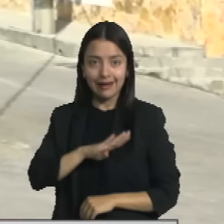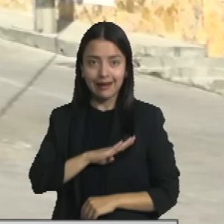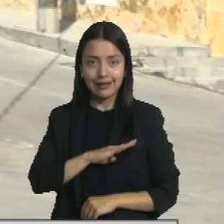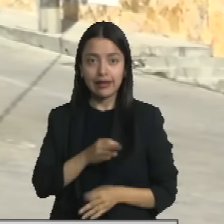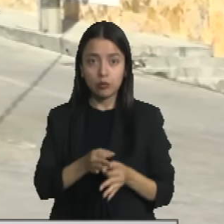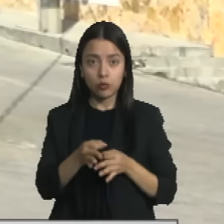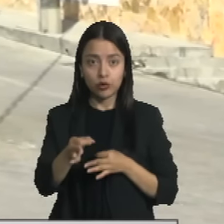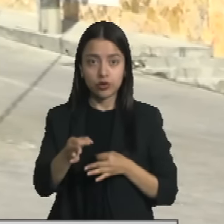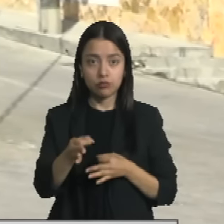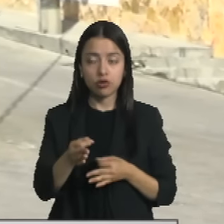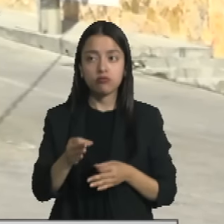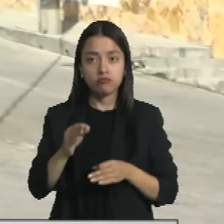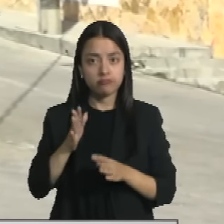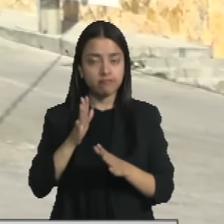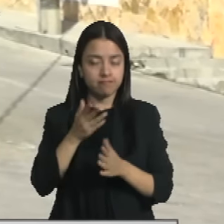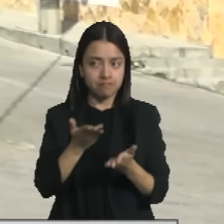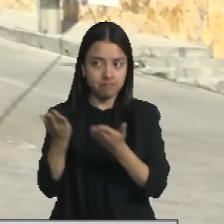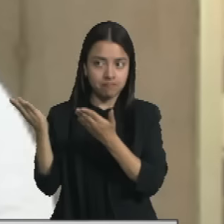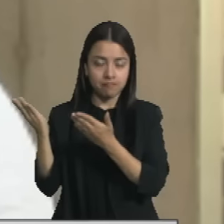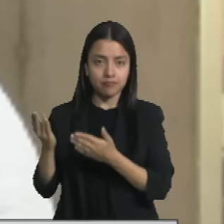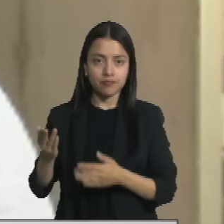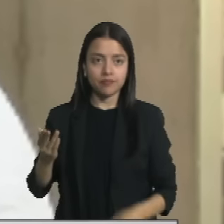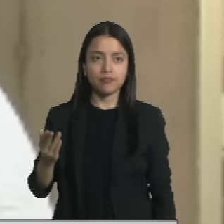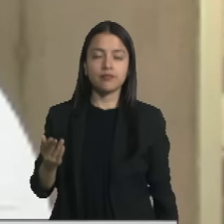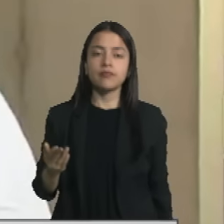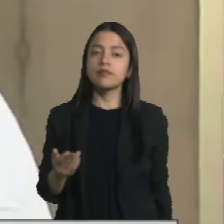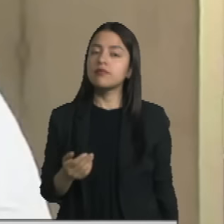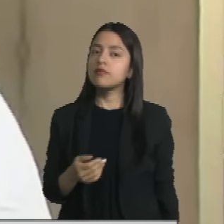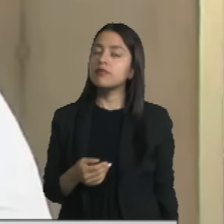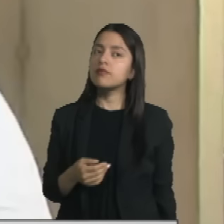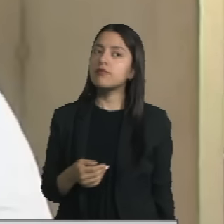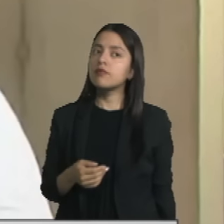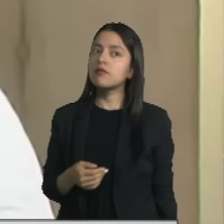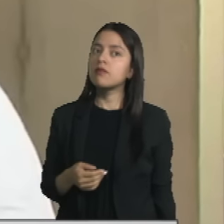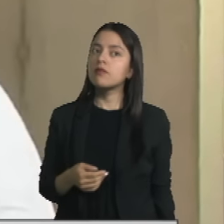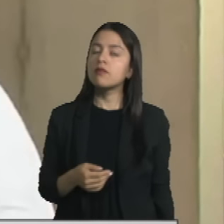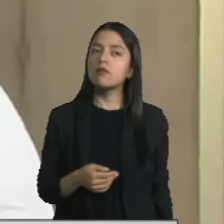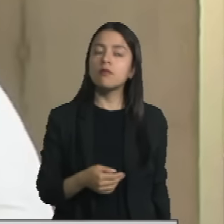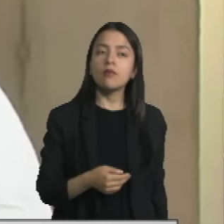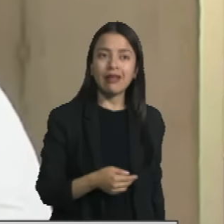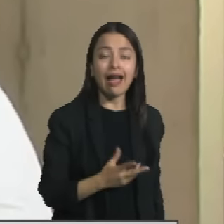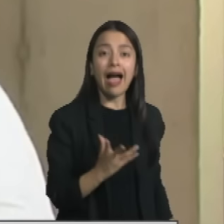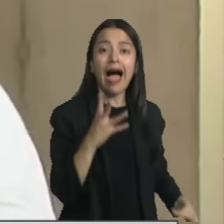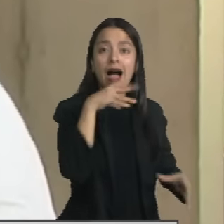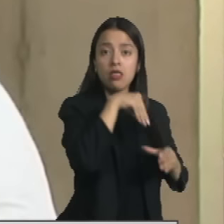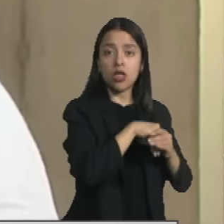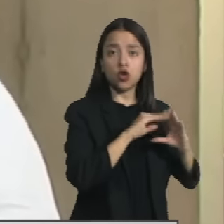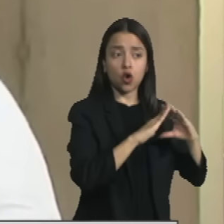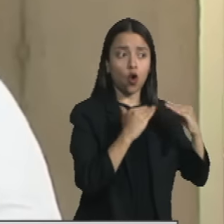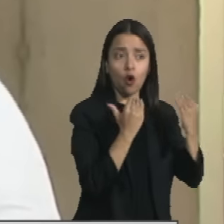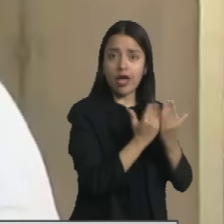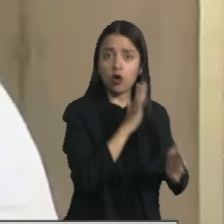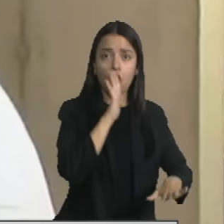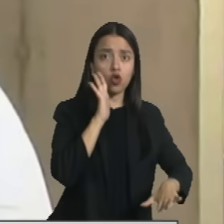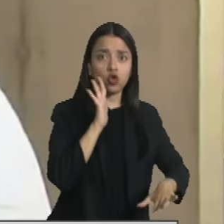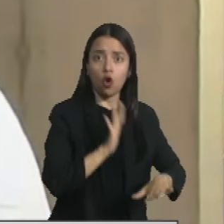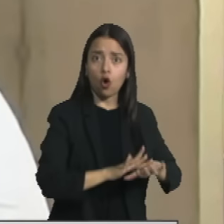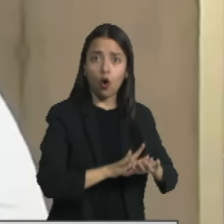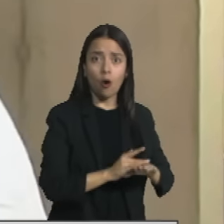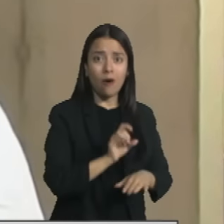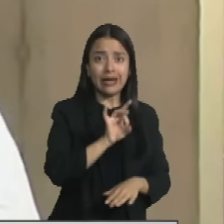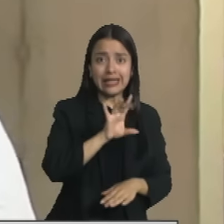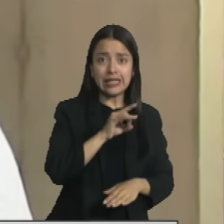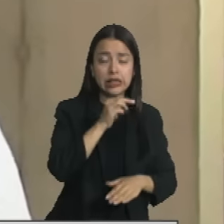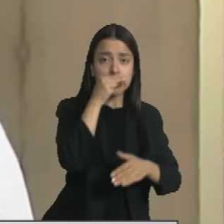CMI. Confinamiento de alrededor de 38 personas en una institución educativa, 15 menores